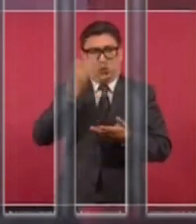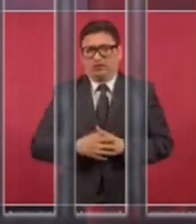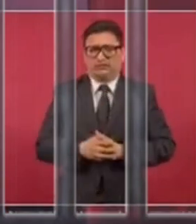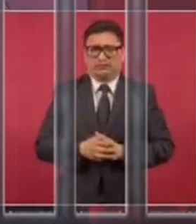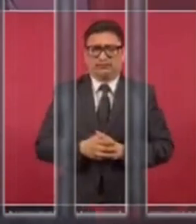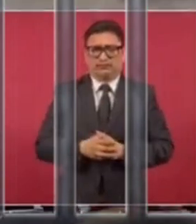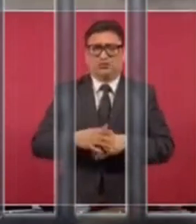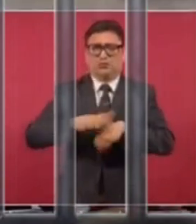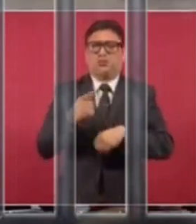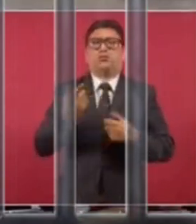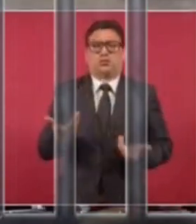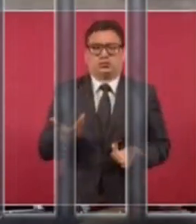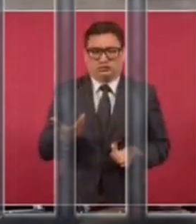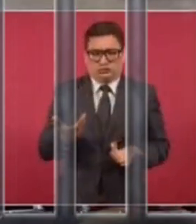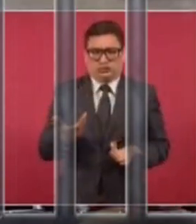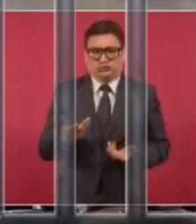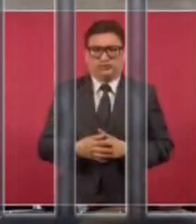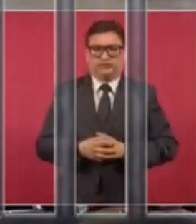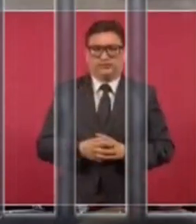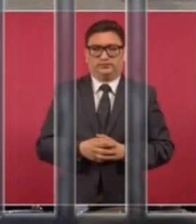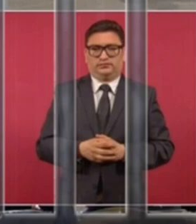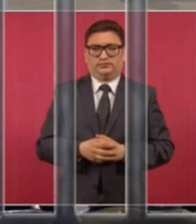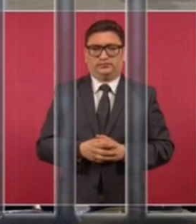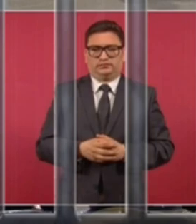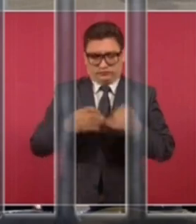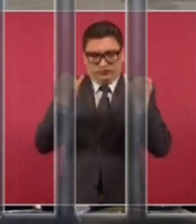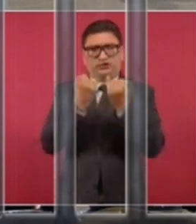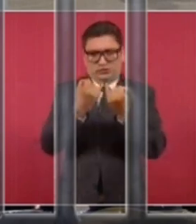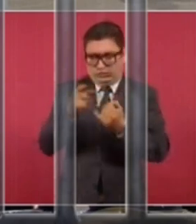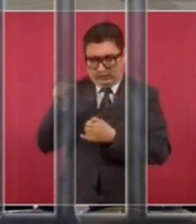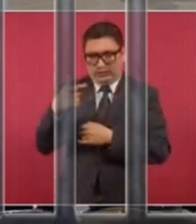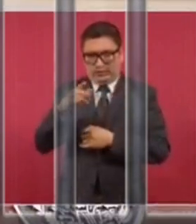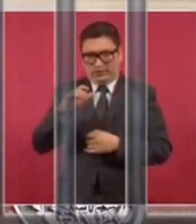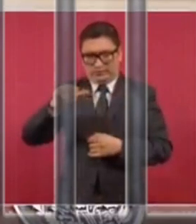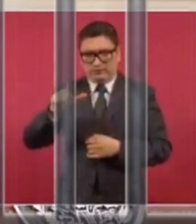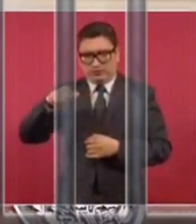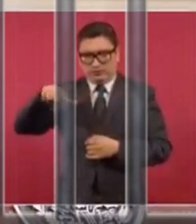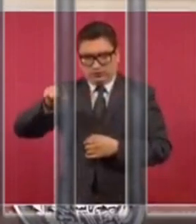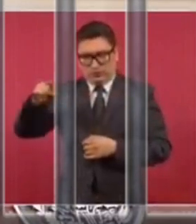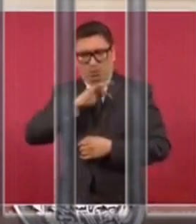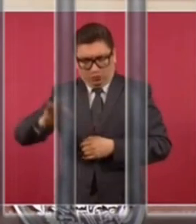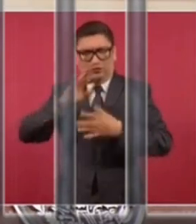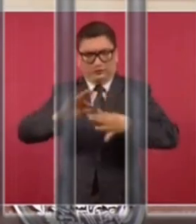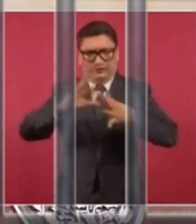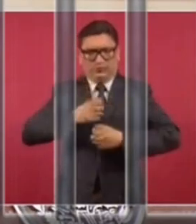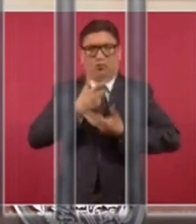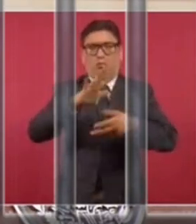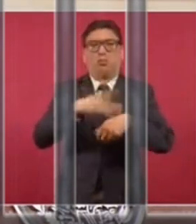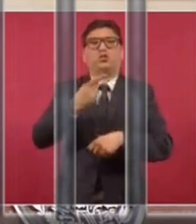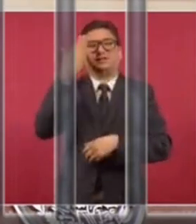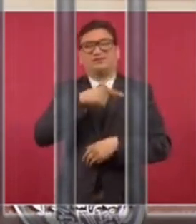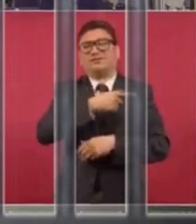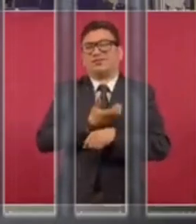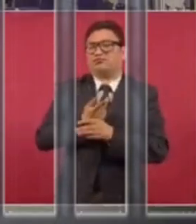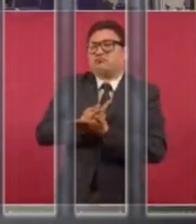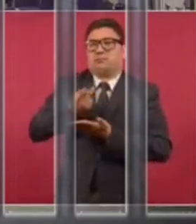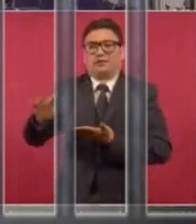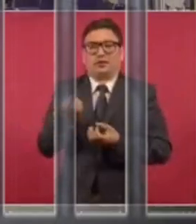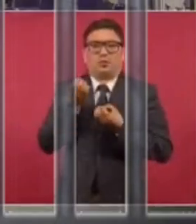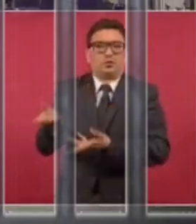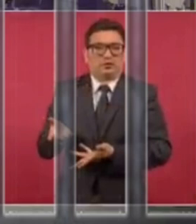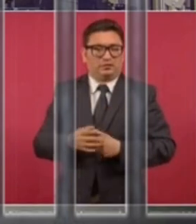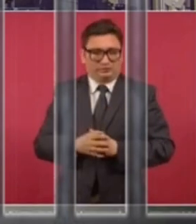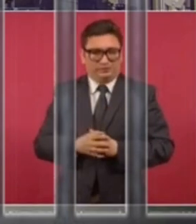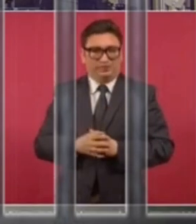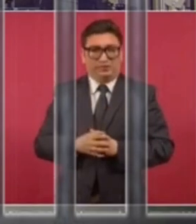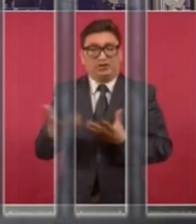Y por qué no también ya sea habla de esto porque lo premiaban desde